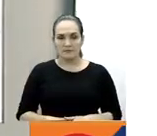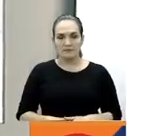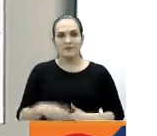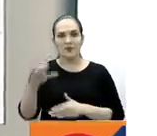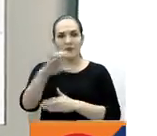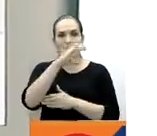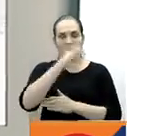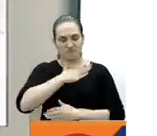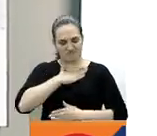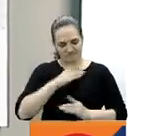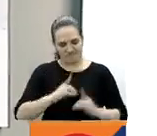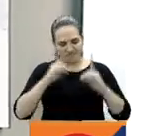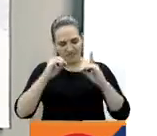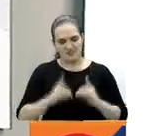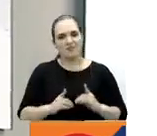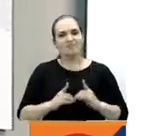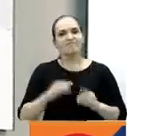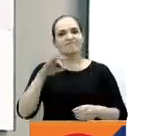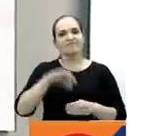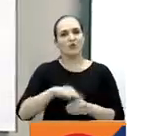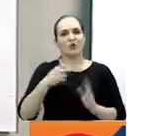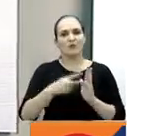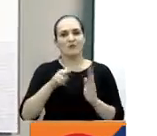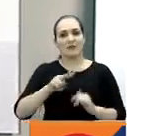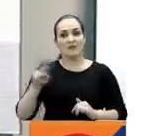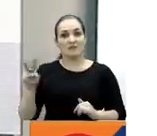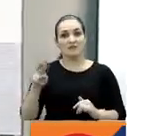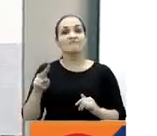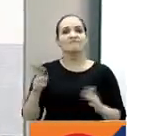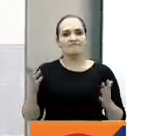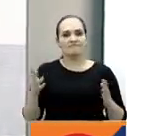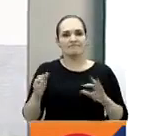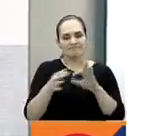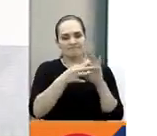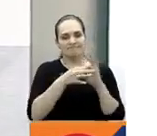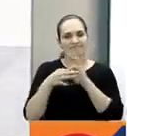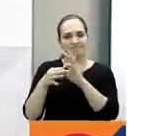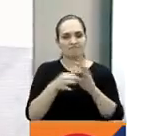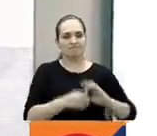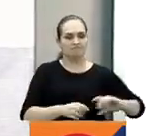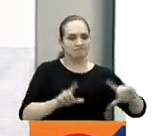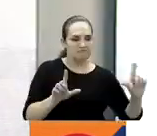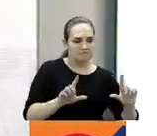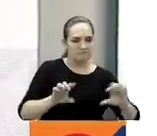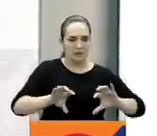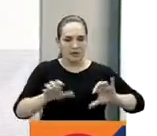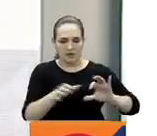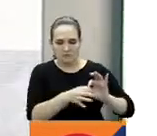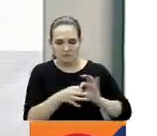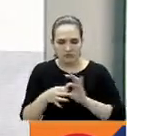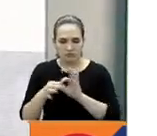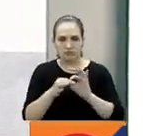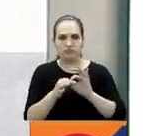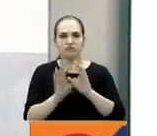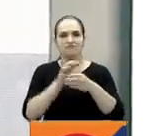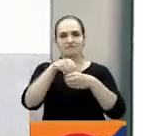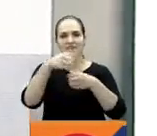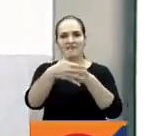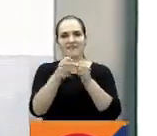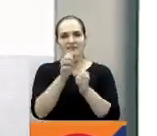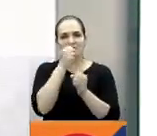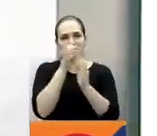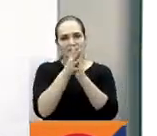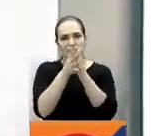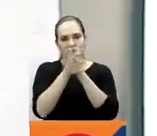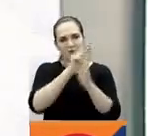Colombia, mi elección 2022 es una convergencia creada para contarles todo lo relacionado con el proceso electoral.